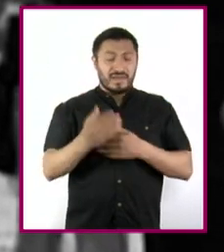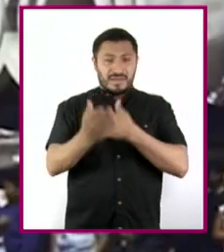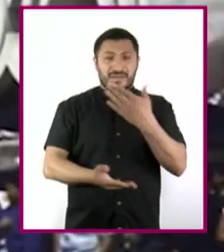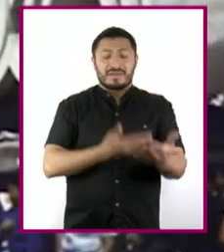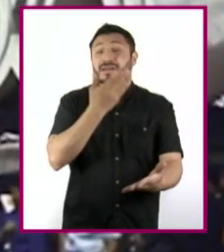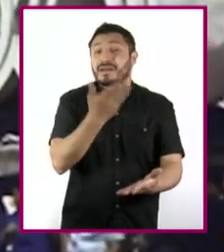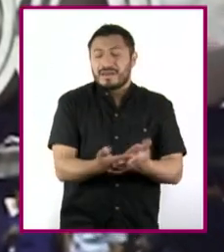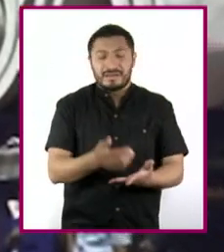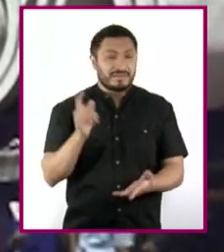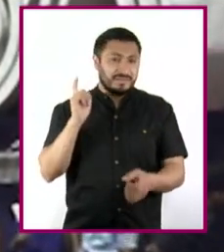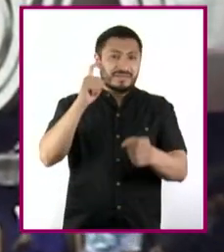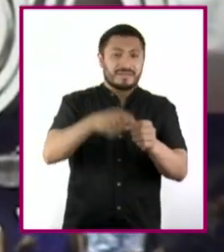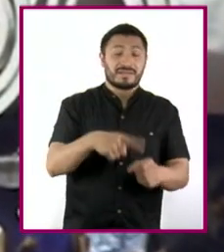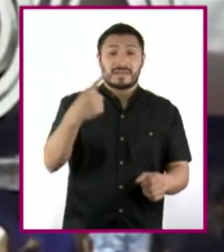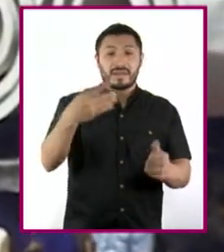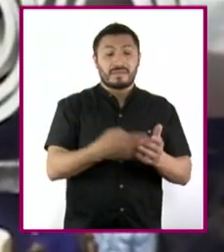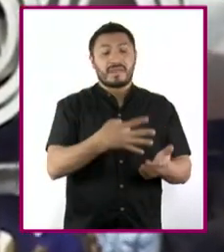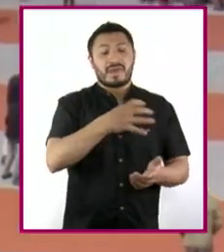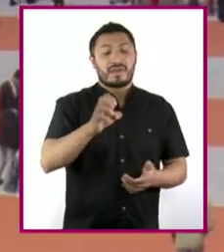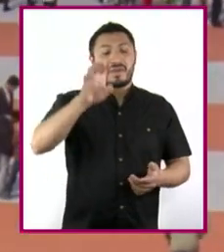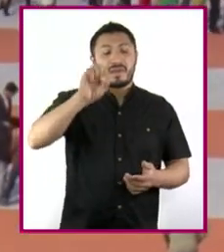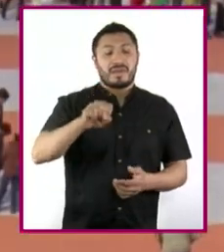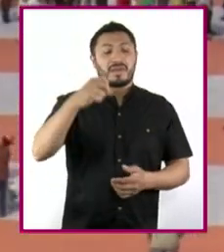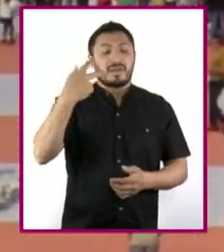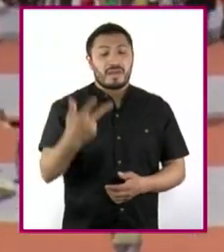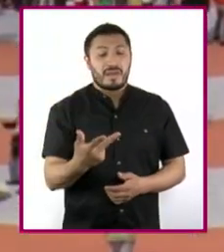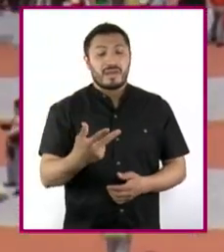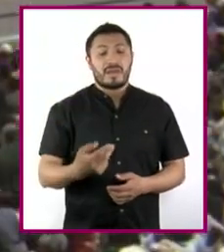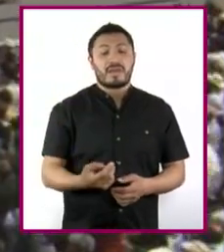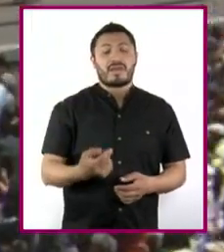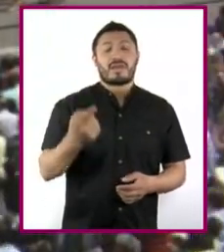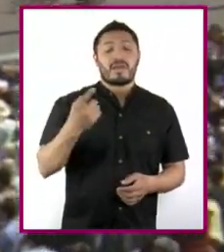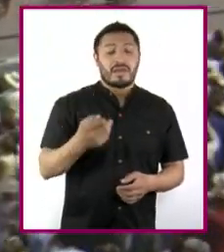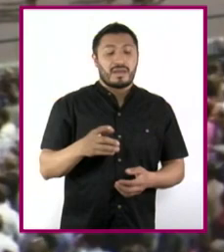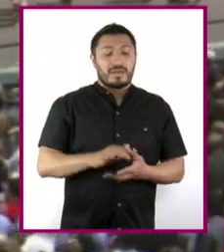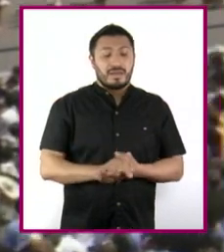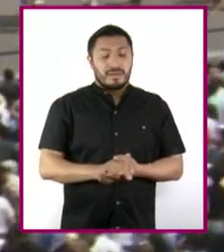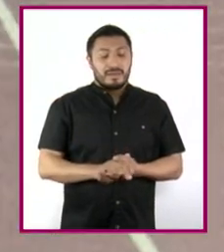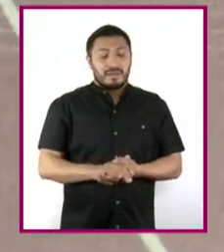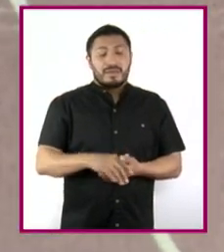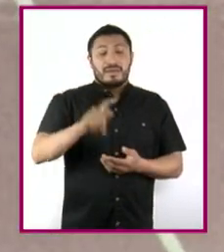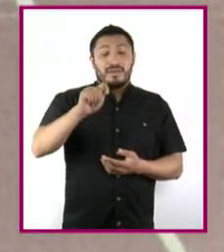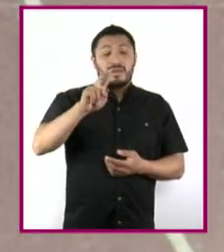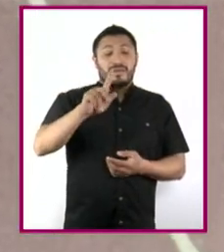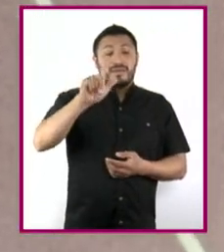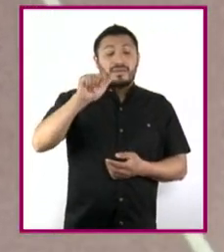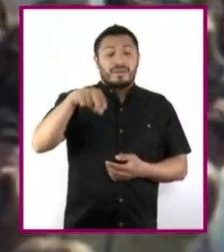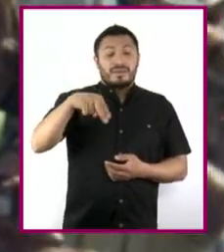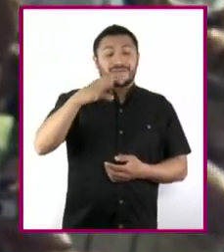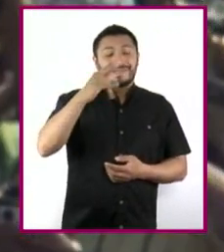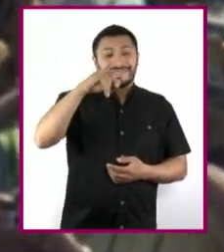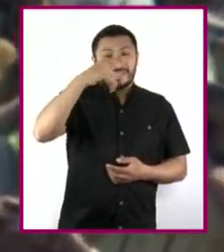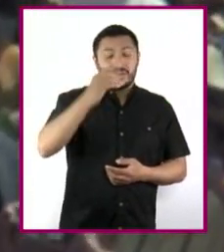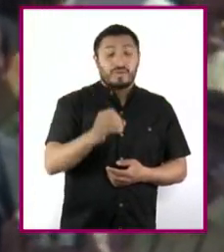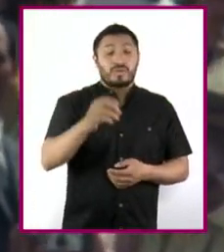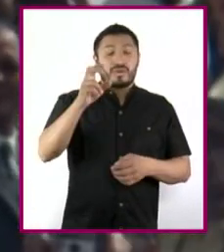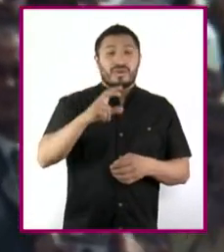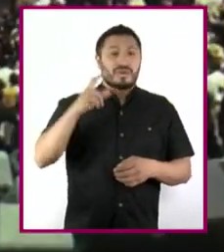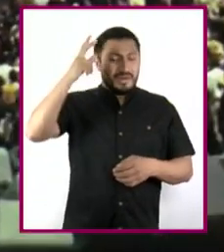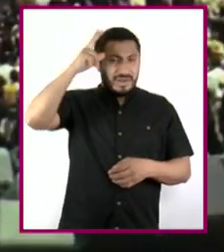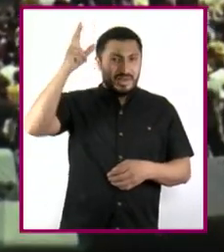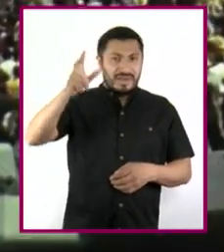organismo. En 1968, mediante la estación terrestre de Tulancingo, Hidalgo, se pudo enviar